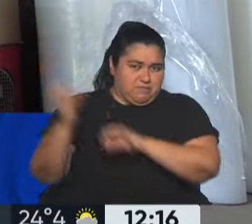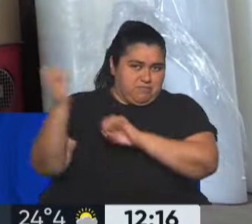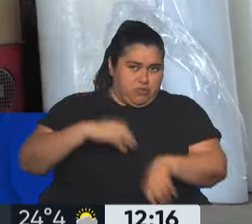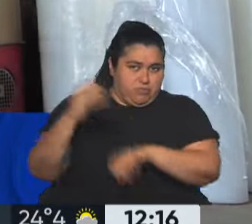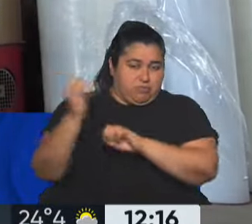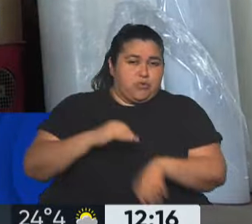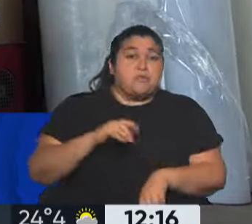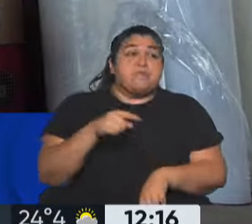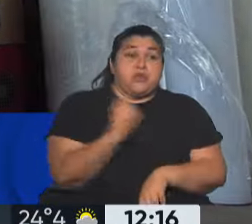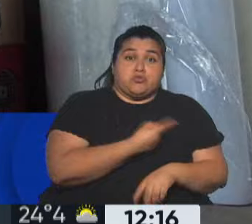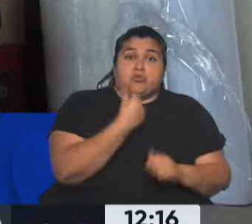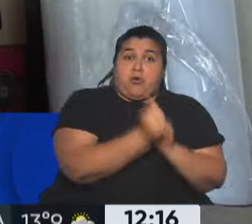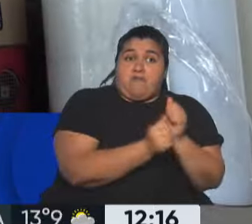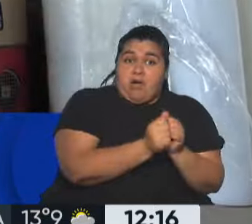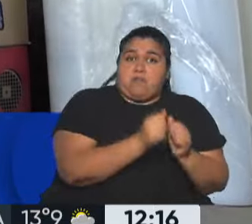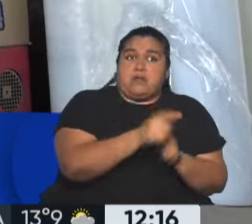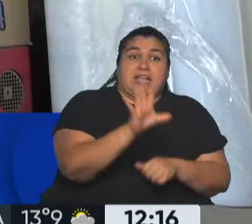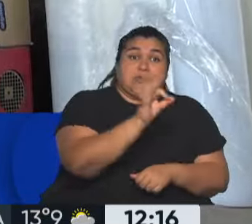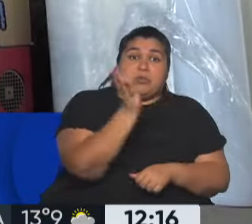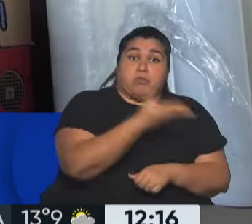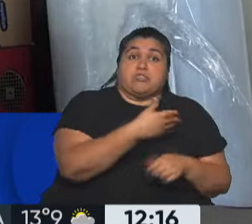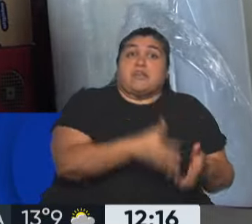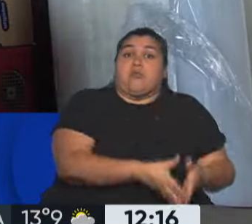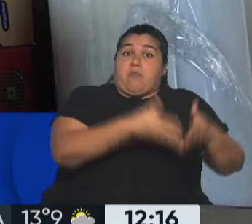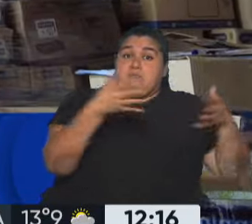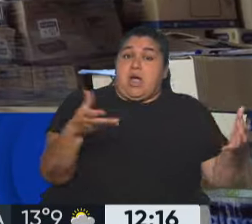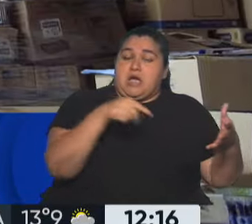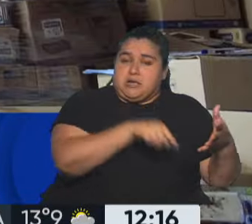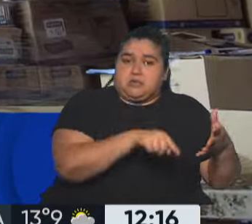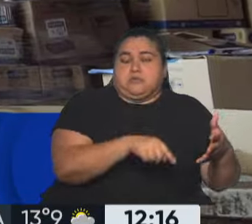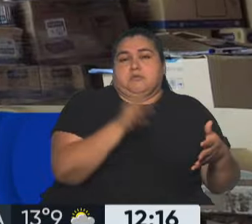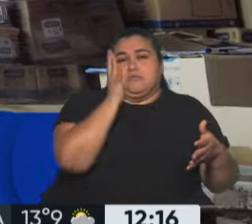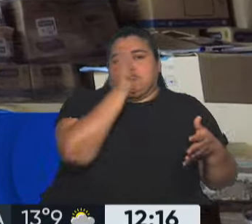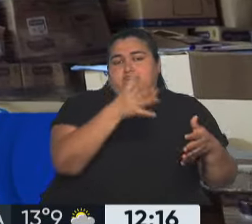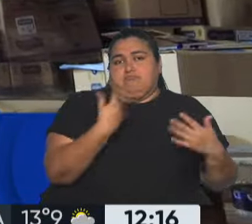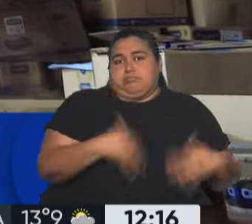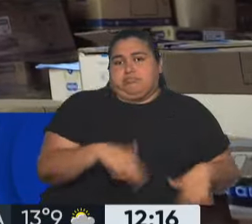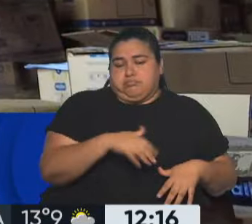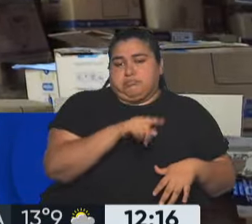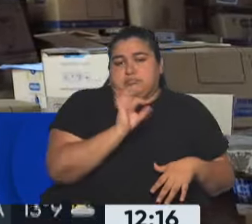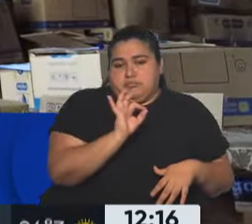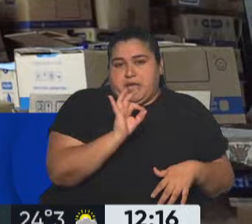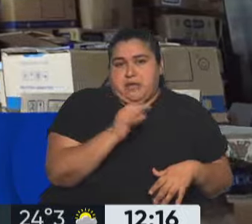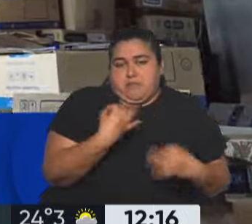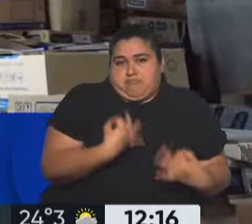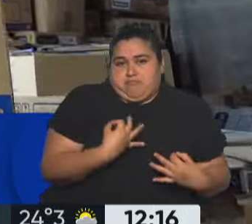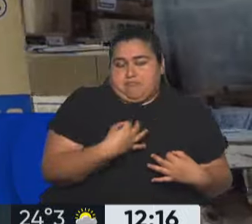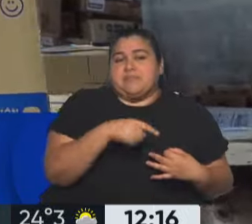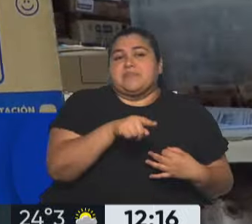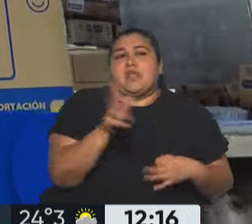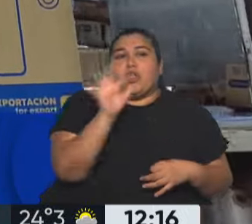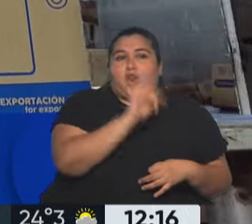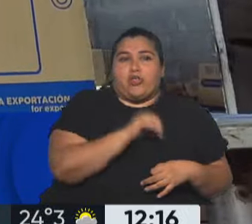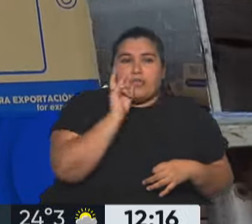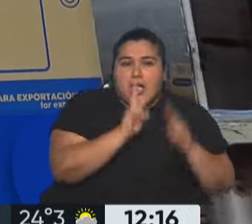haber aumentado un 50% la participación de nuestro repelente es un montón. Obviamente lo veo aquí reflejado día a día con todo el